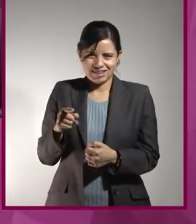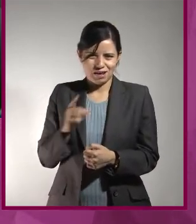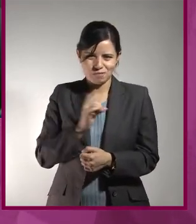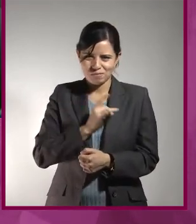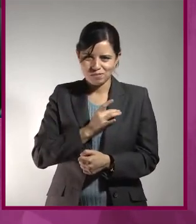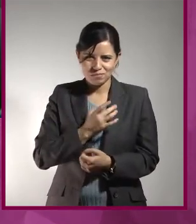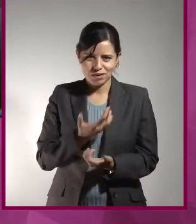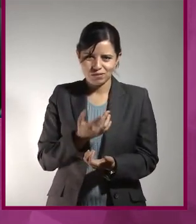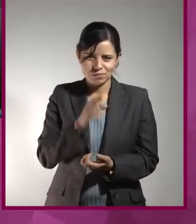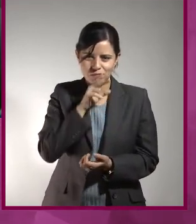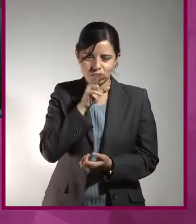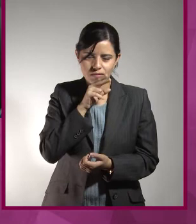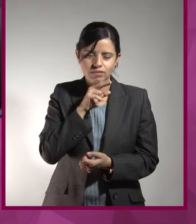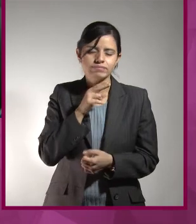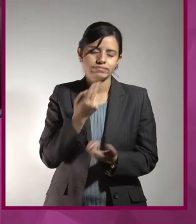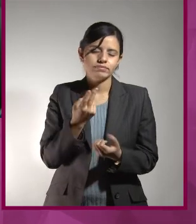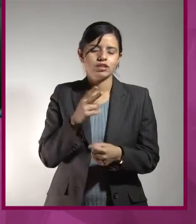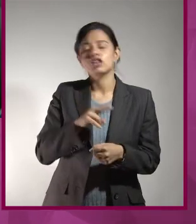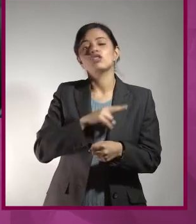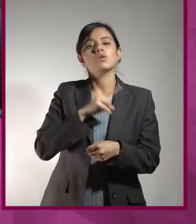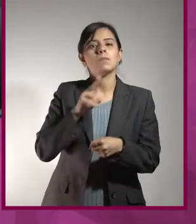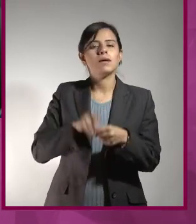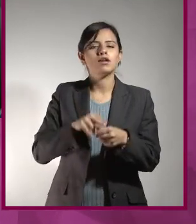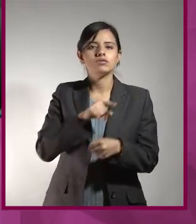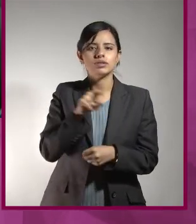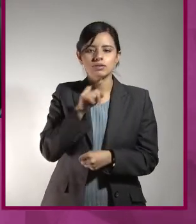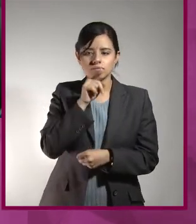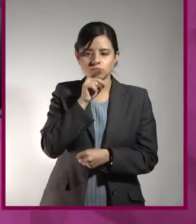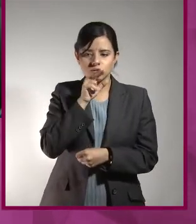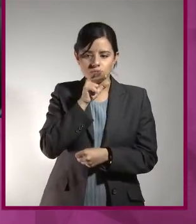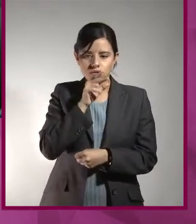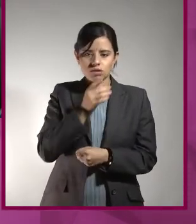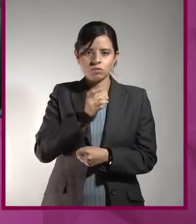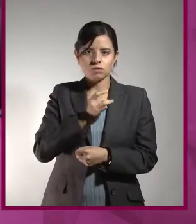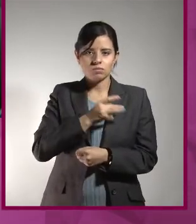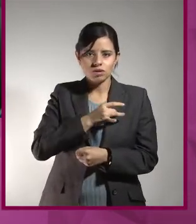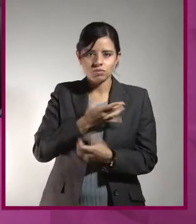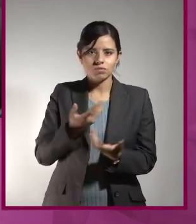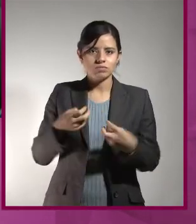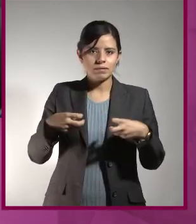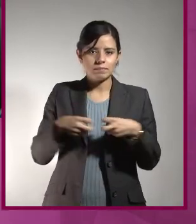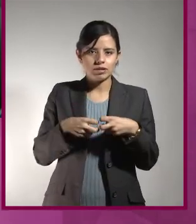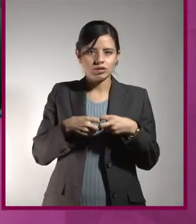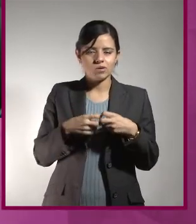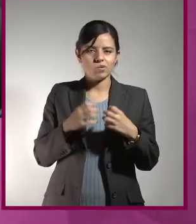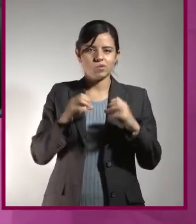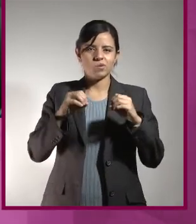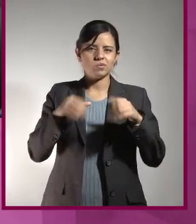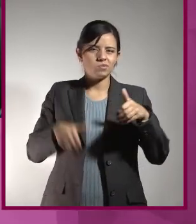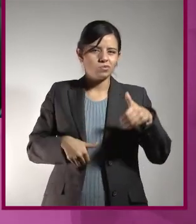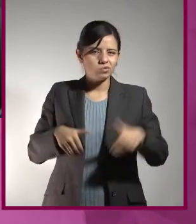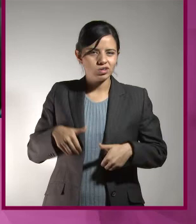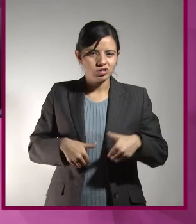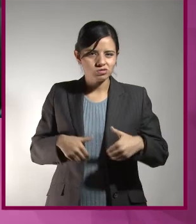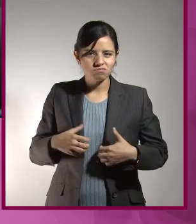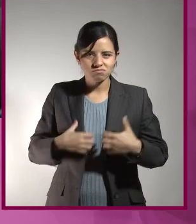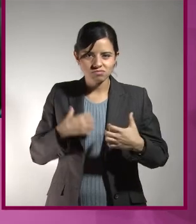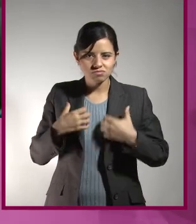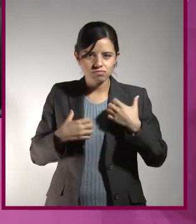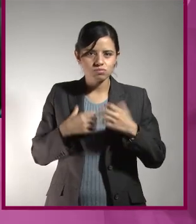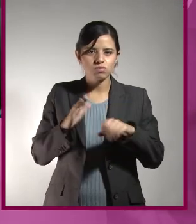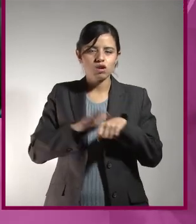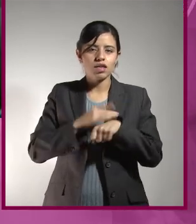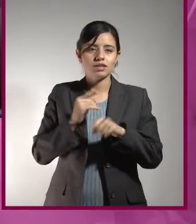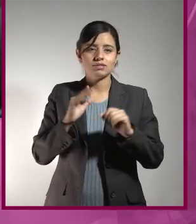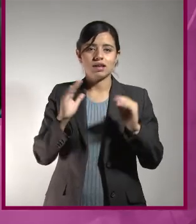angustia. Y es normal sentir angustia, miedo, estrés o frustración por no poder